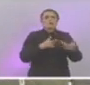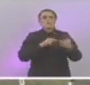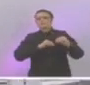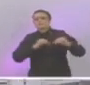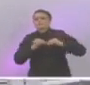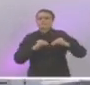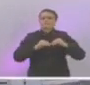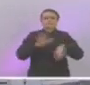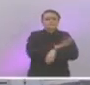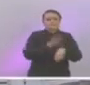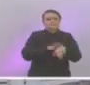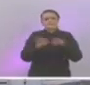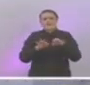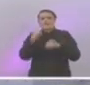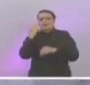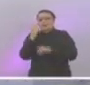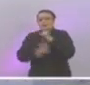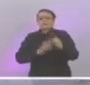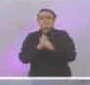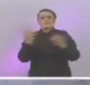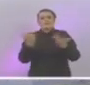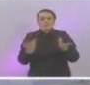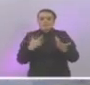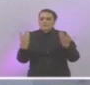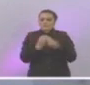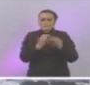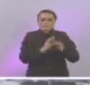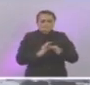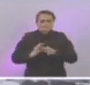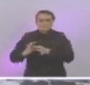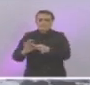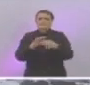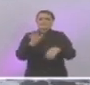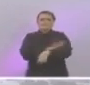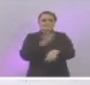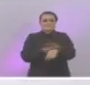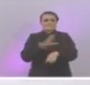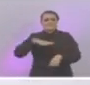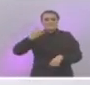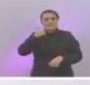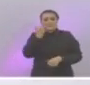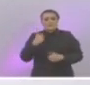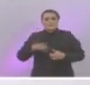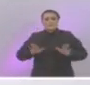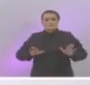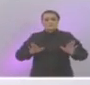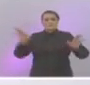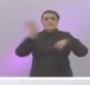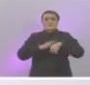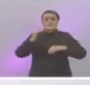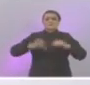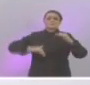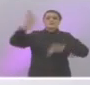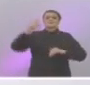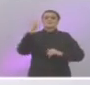laborioso, que genera oportunidades y que unidos nos esforzamos por volar más alto.